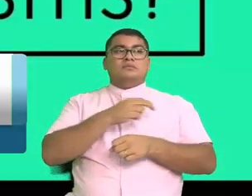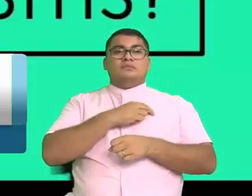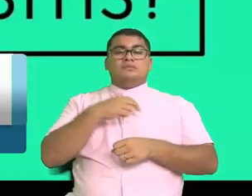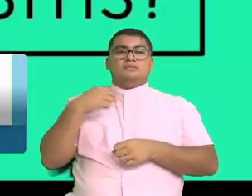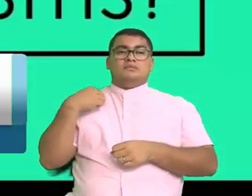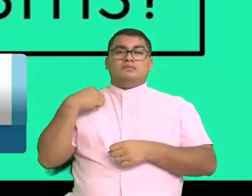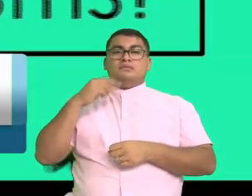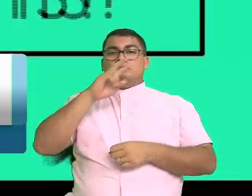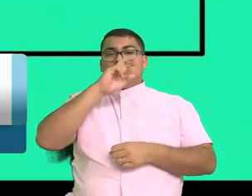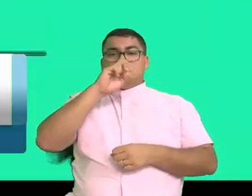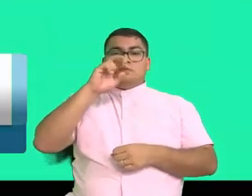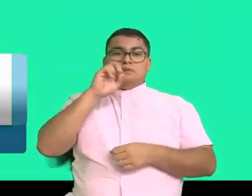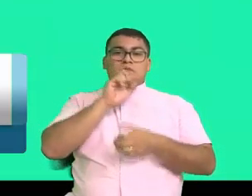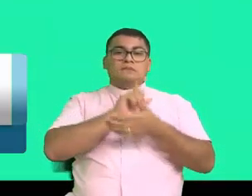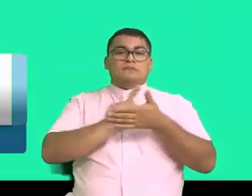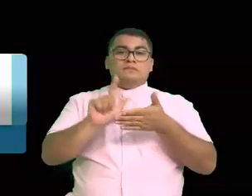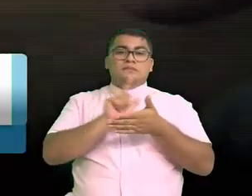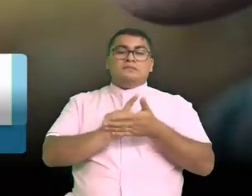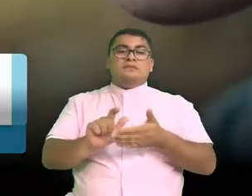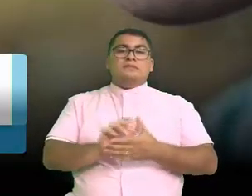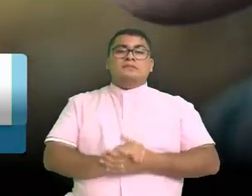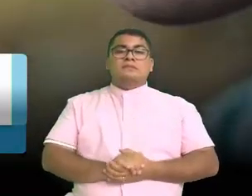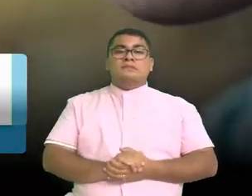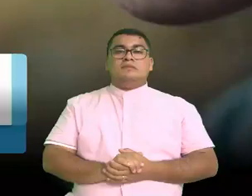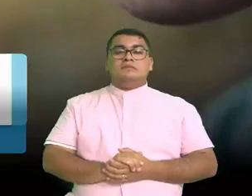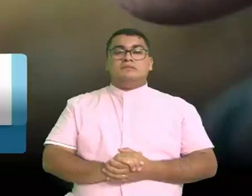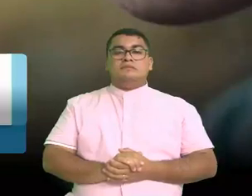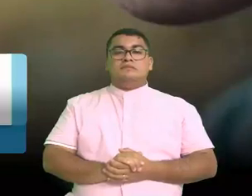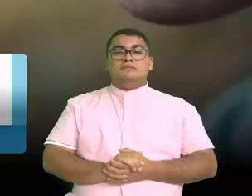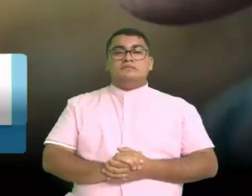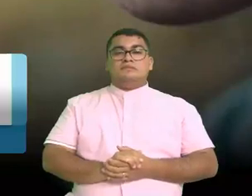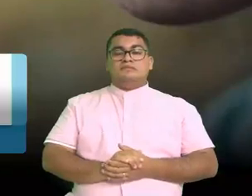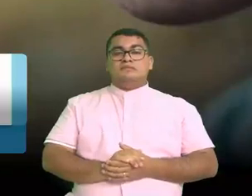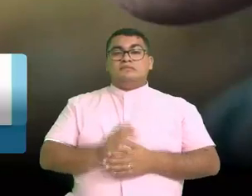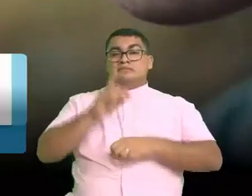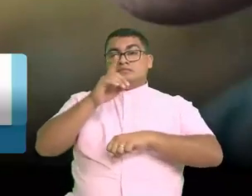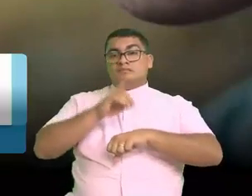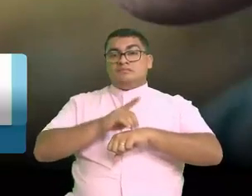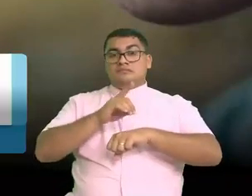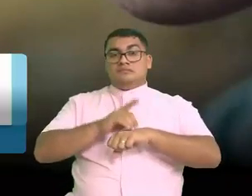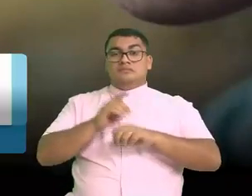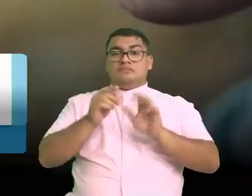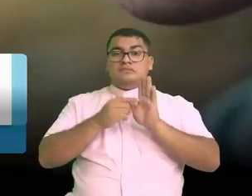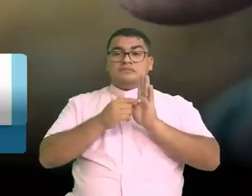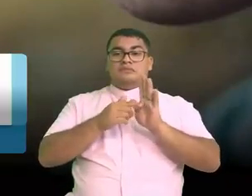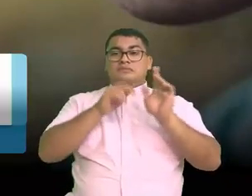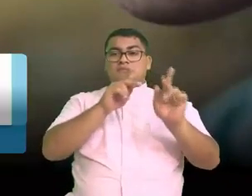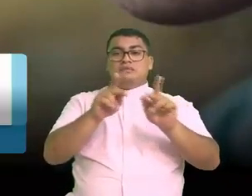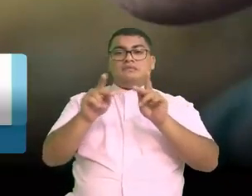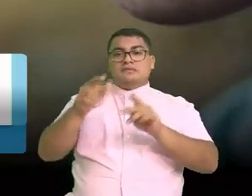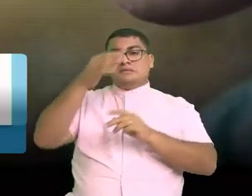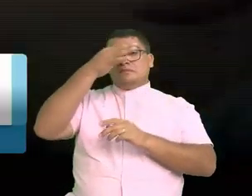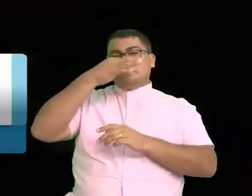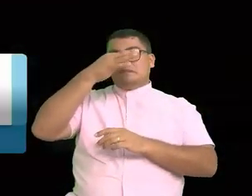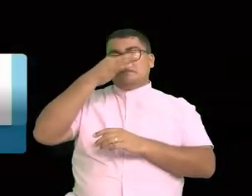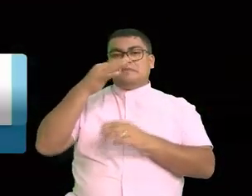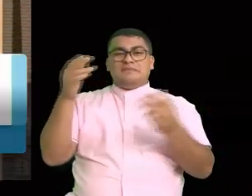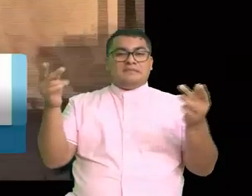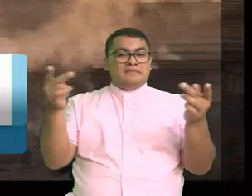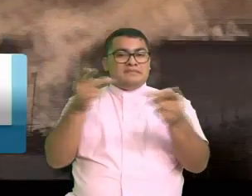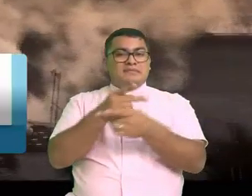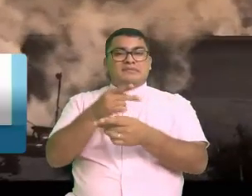haciéndose los lavados nasales. Sí. Okay. Doctor, ahora, una persona ya con sinusitis grave, ¿cómo